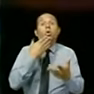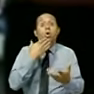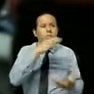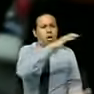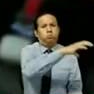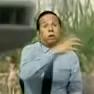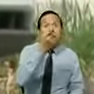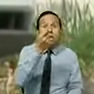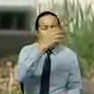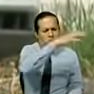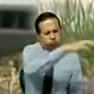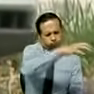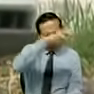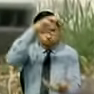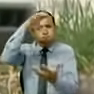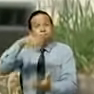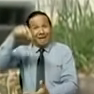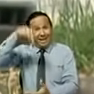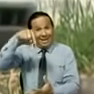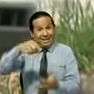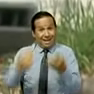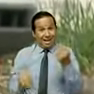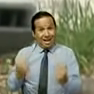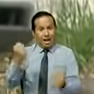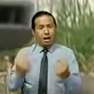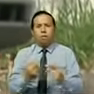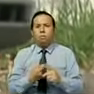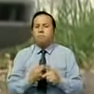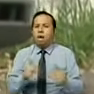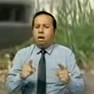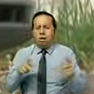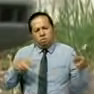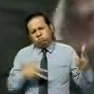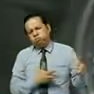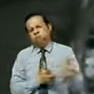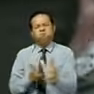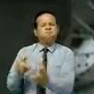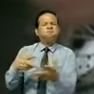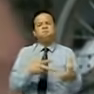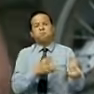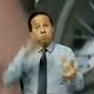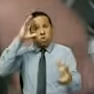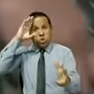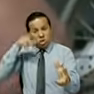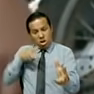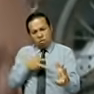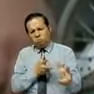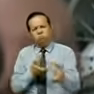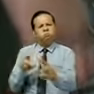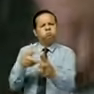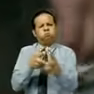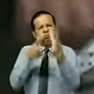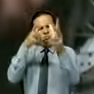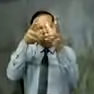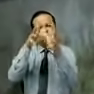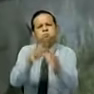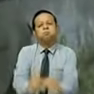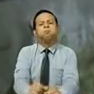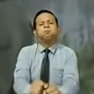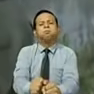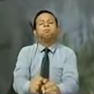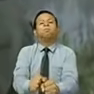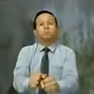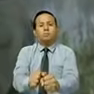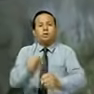cajero automático en este vehículo. Sin embargo, en la persecución policial, los uniformados lograron alcanzarlos en la